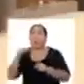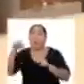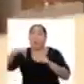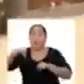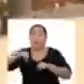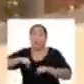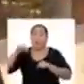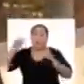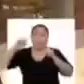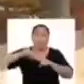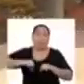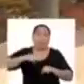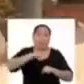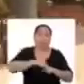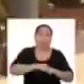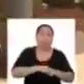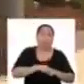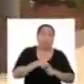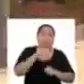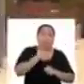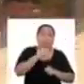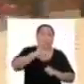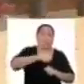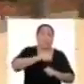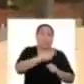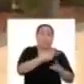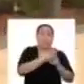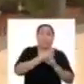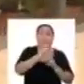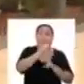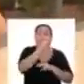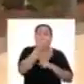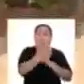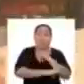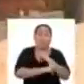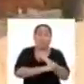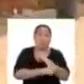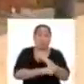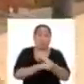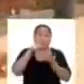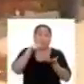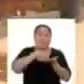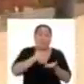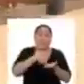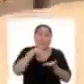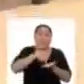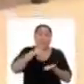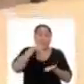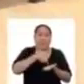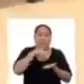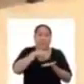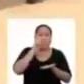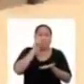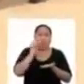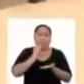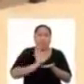intereses crecen y crecen y crecen. Ay, qué miedo tener que pagar una deuda tan grande, ¿verdad?